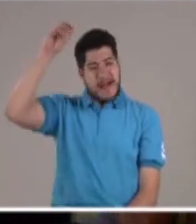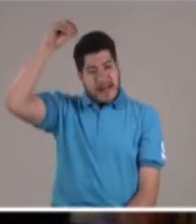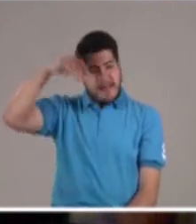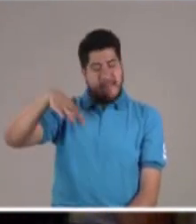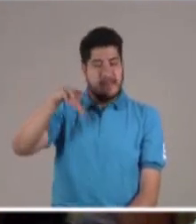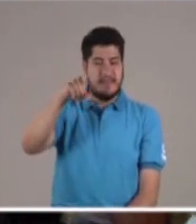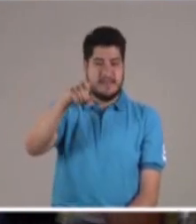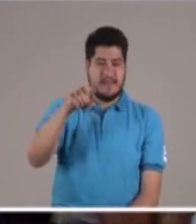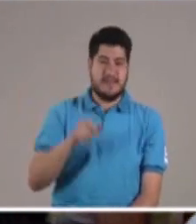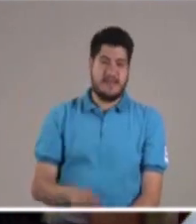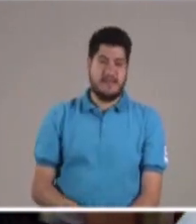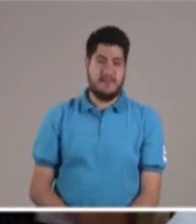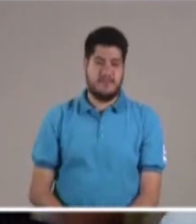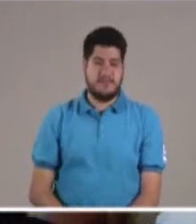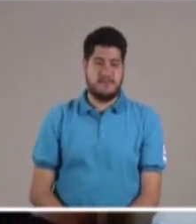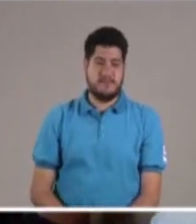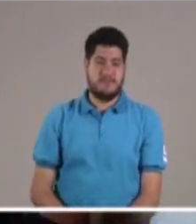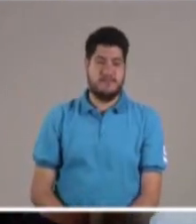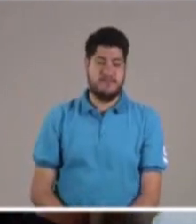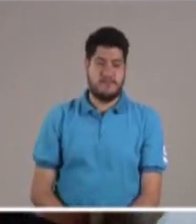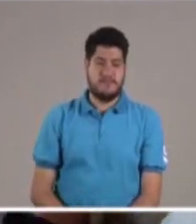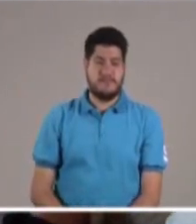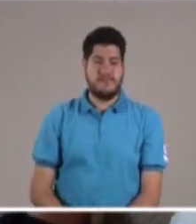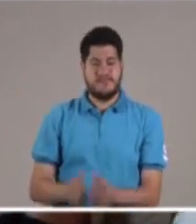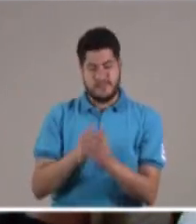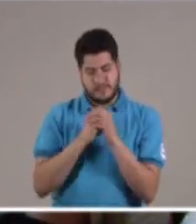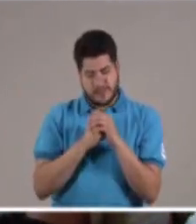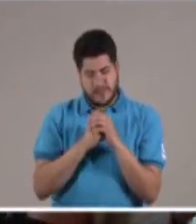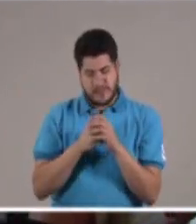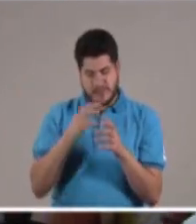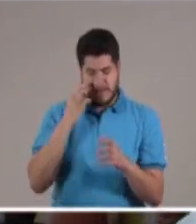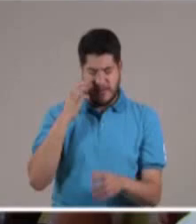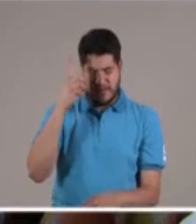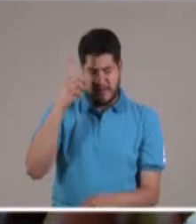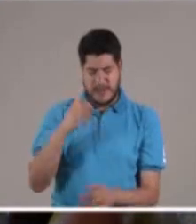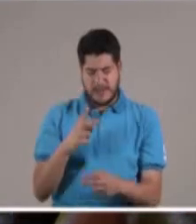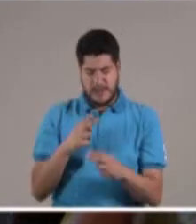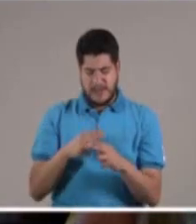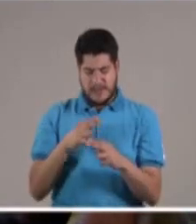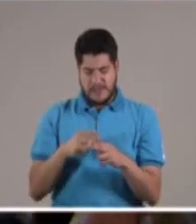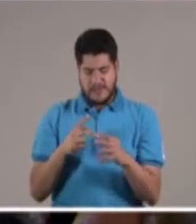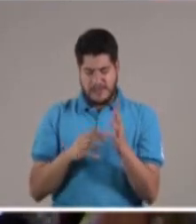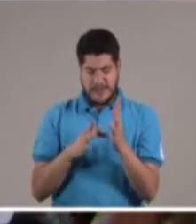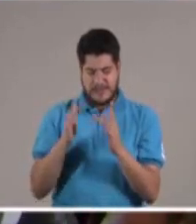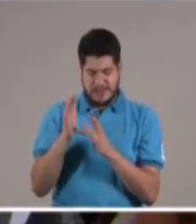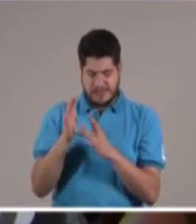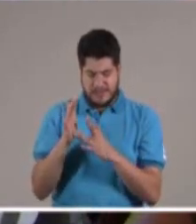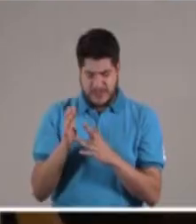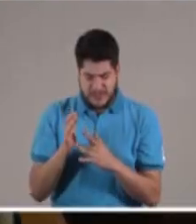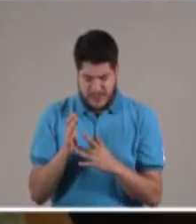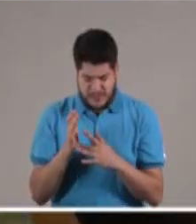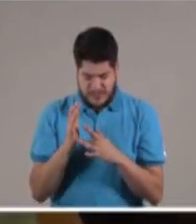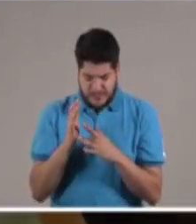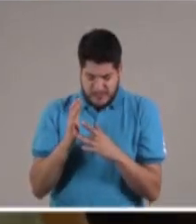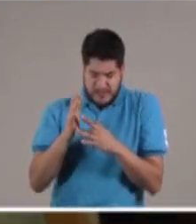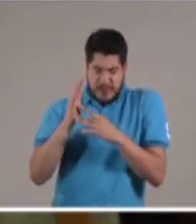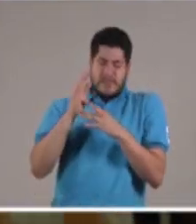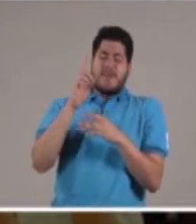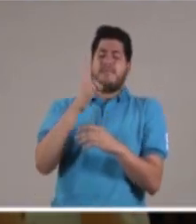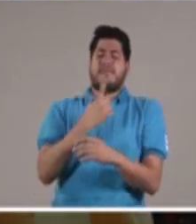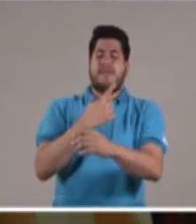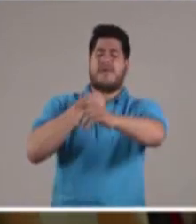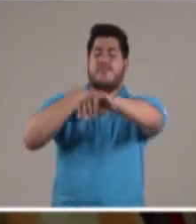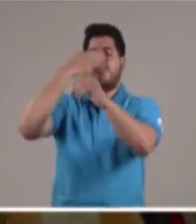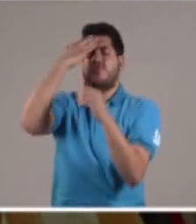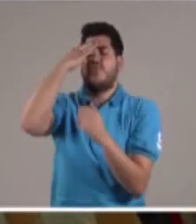bendición Vamos a orar Vamos a orar Padre en el nombre de Jesús en primer lugar